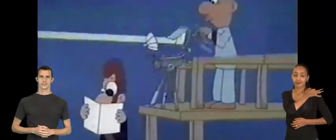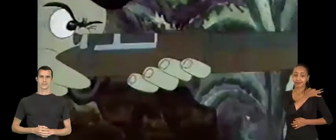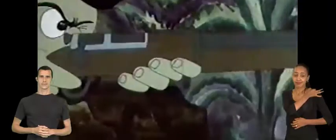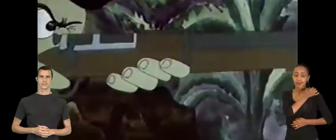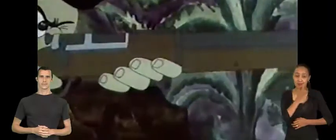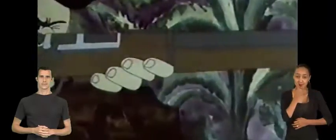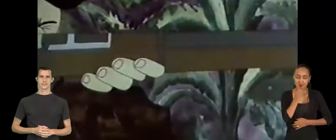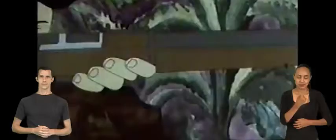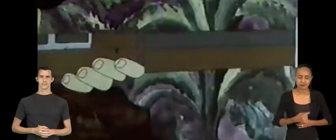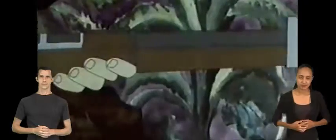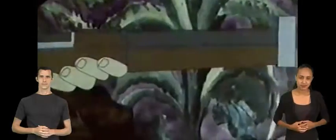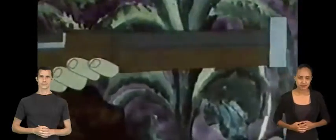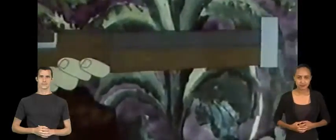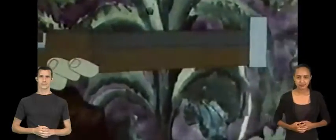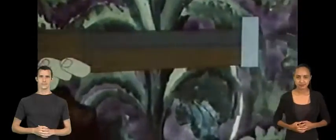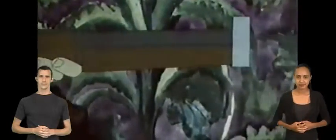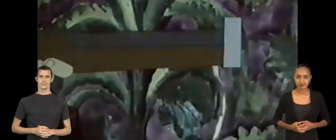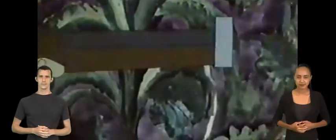Garrote!